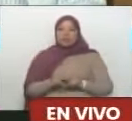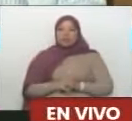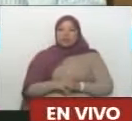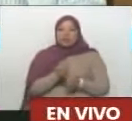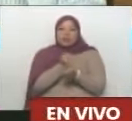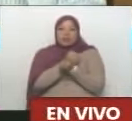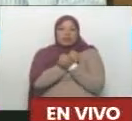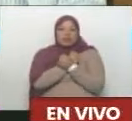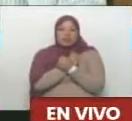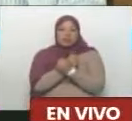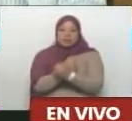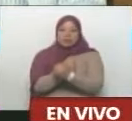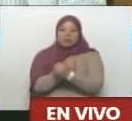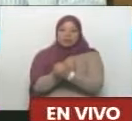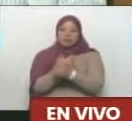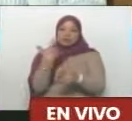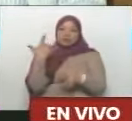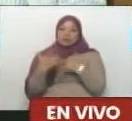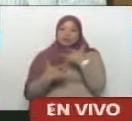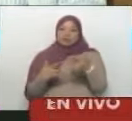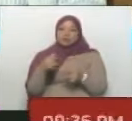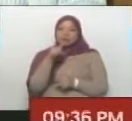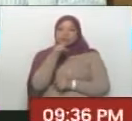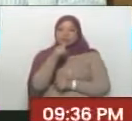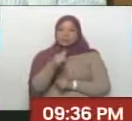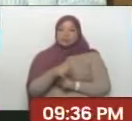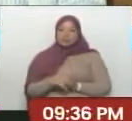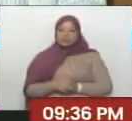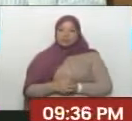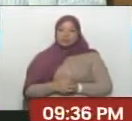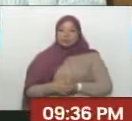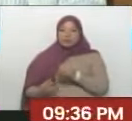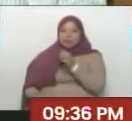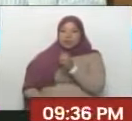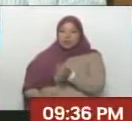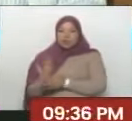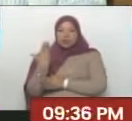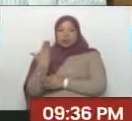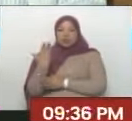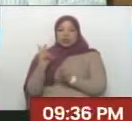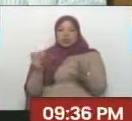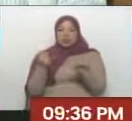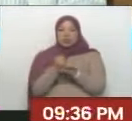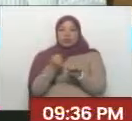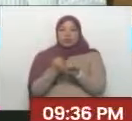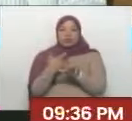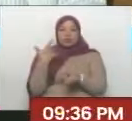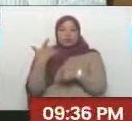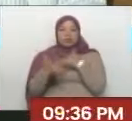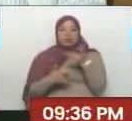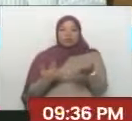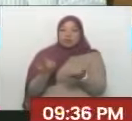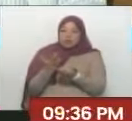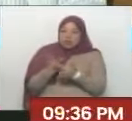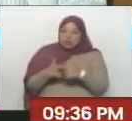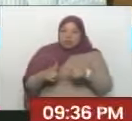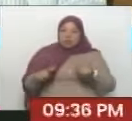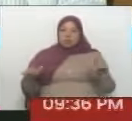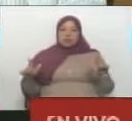del amor y de la fraternidad florece la semilla de la creación